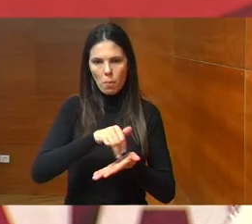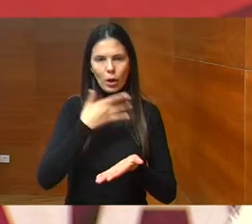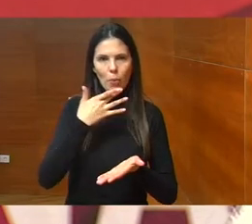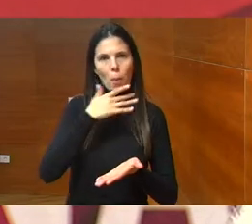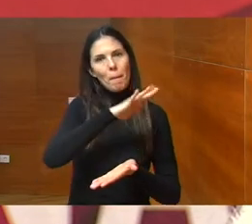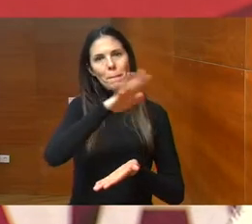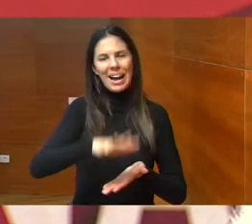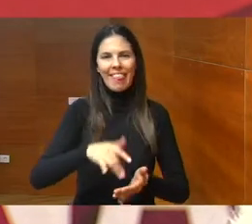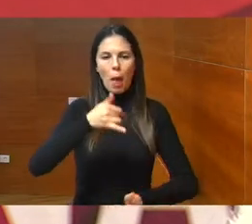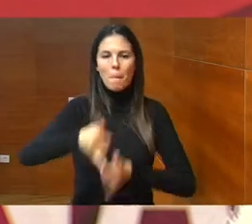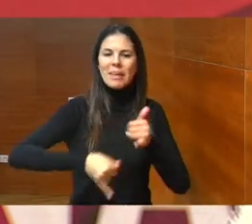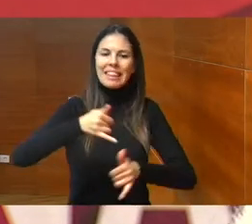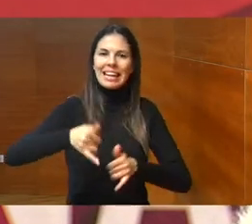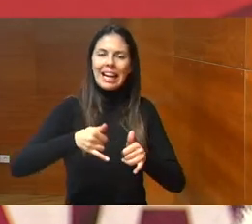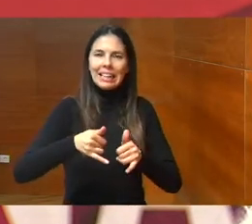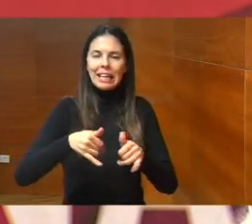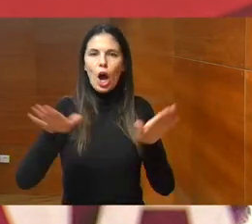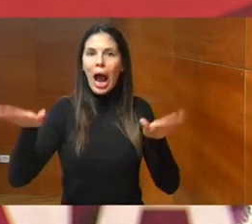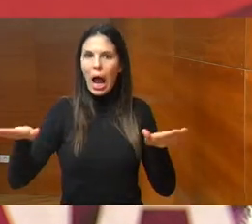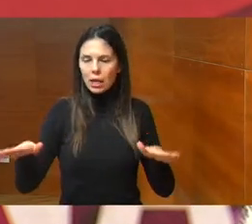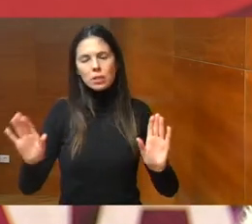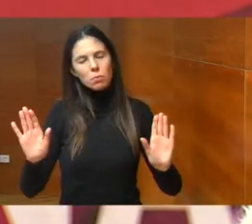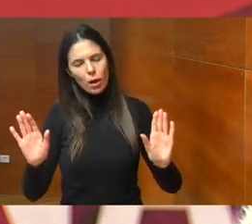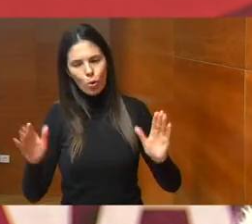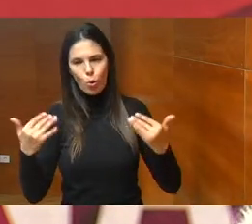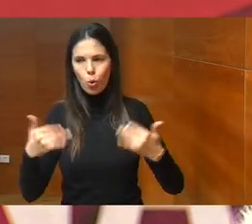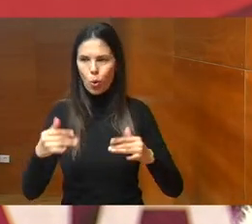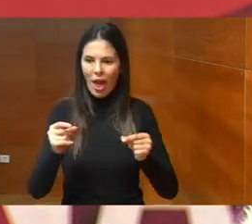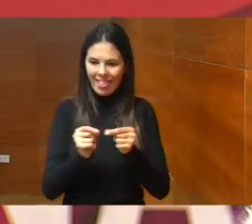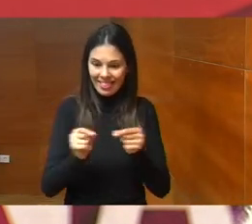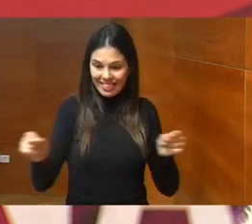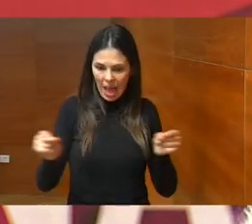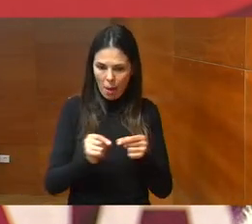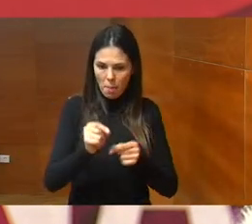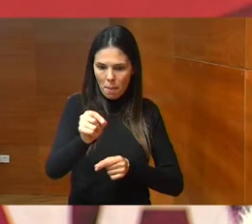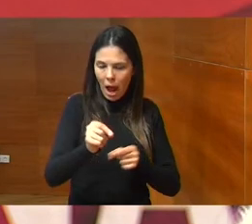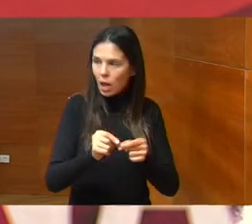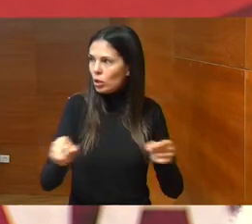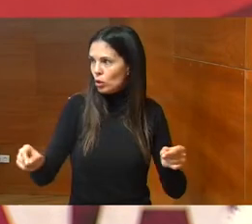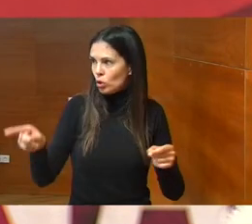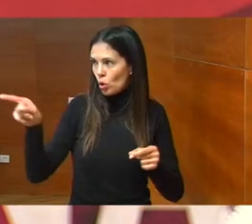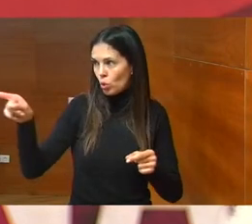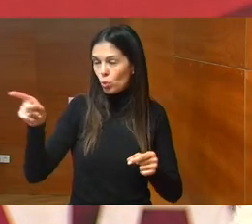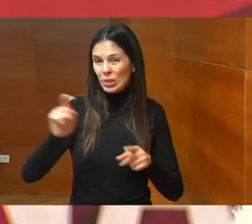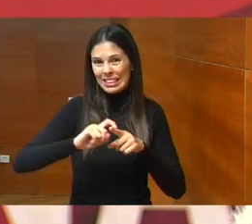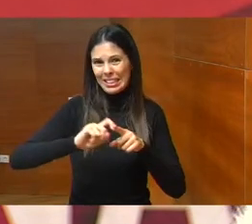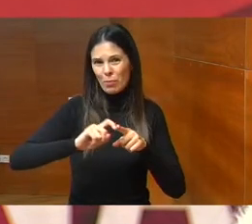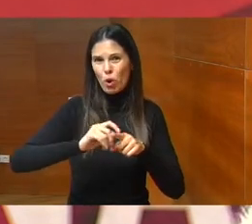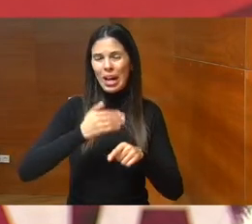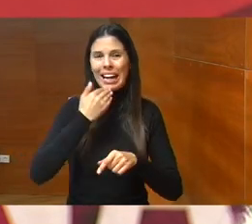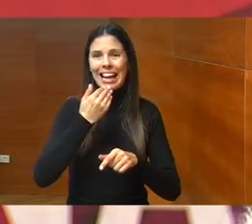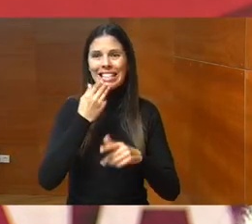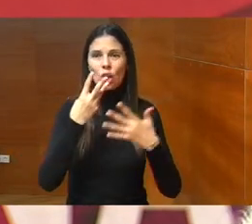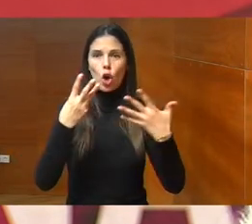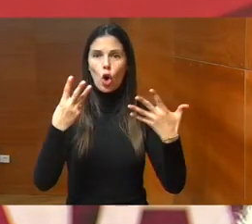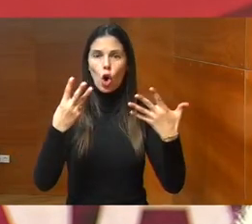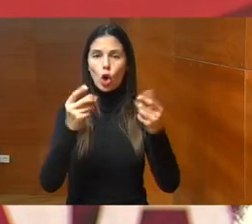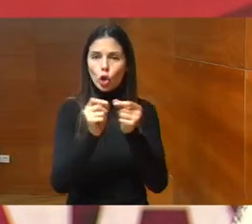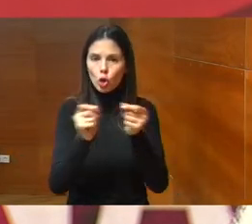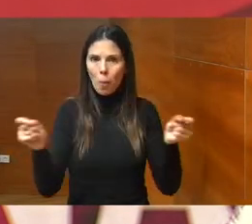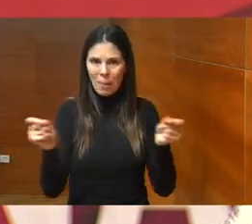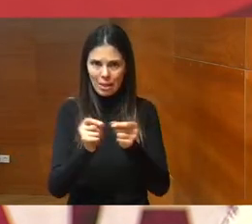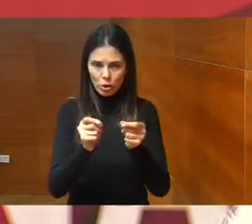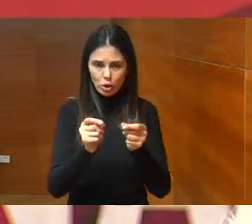Haz dimensión sobre un digamos una versión un poco anterior eran de casi 8 metros de